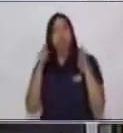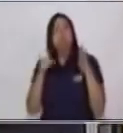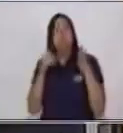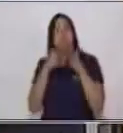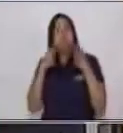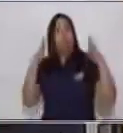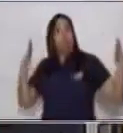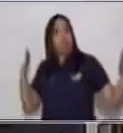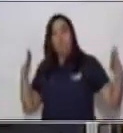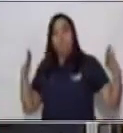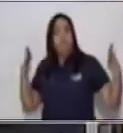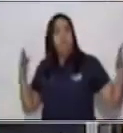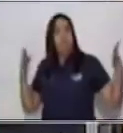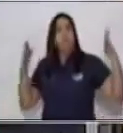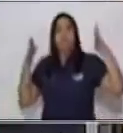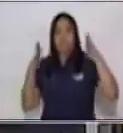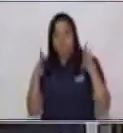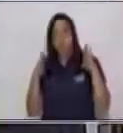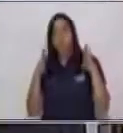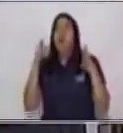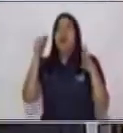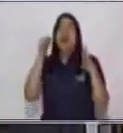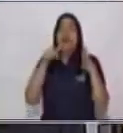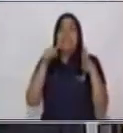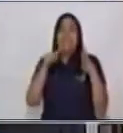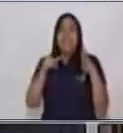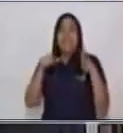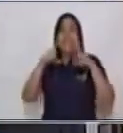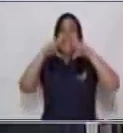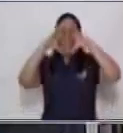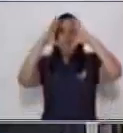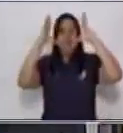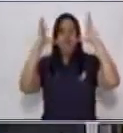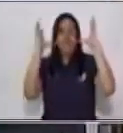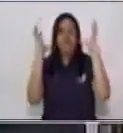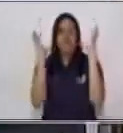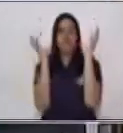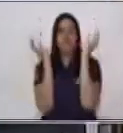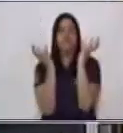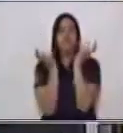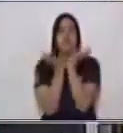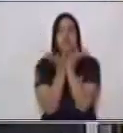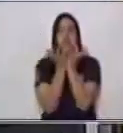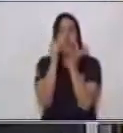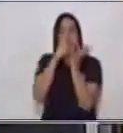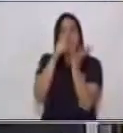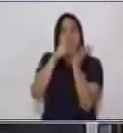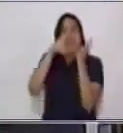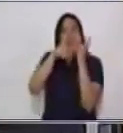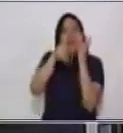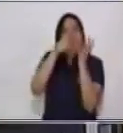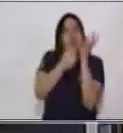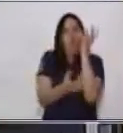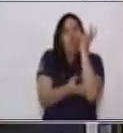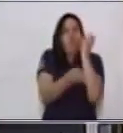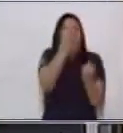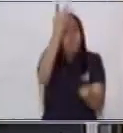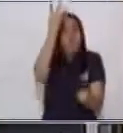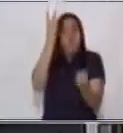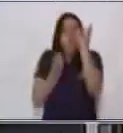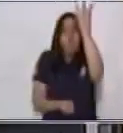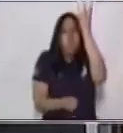del segundo párrafo. Su núcleo puede alcanzar hasta 15.000 grados centígrados y ahí se producen constantes